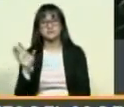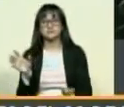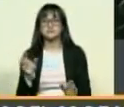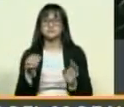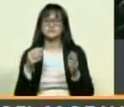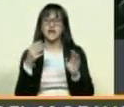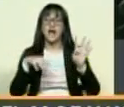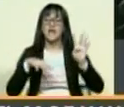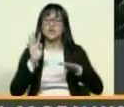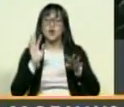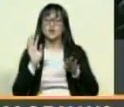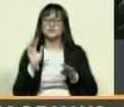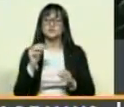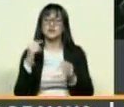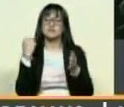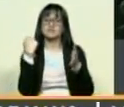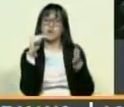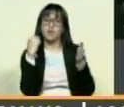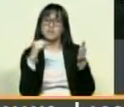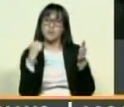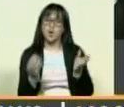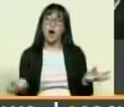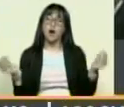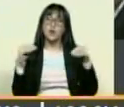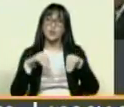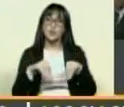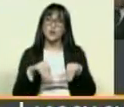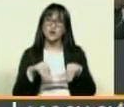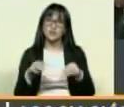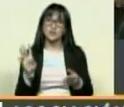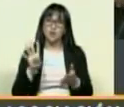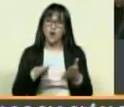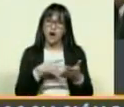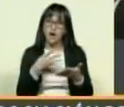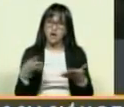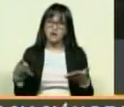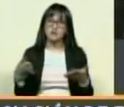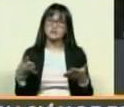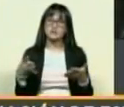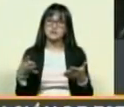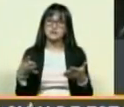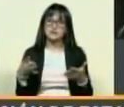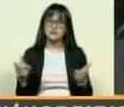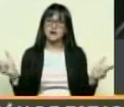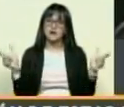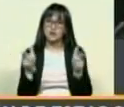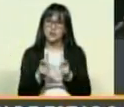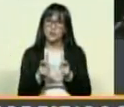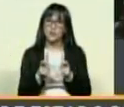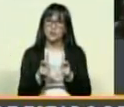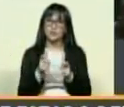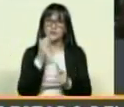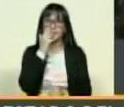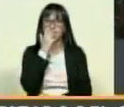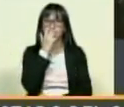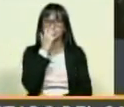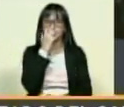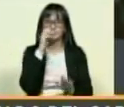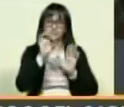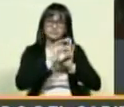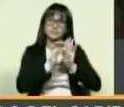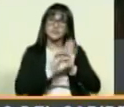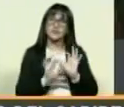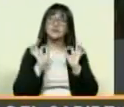puntos acordados en la agenda que se desarrolló en este encuentro multilateral. Dentro de los documentos destaca el proyecto